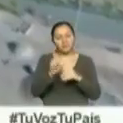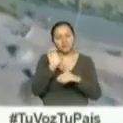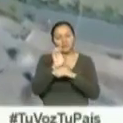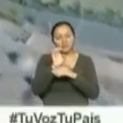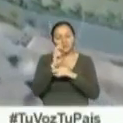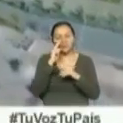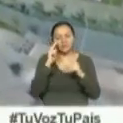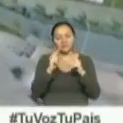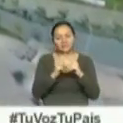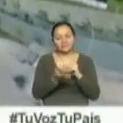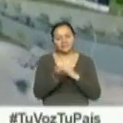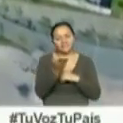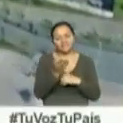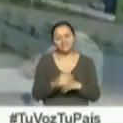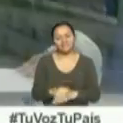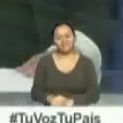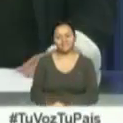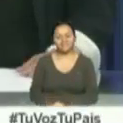la geografía ecuatoriana.